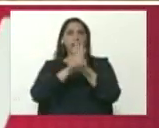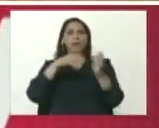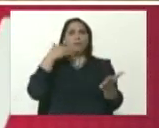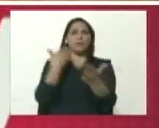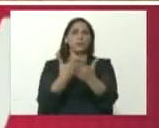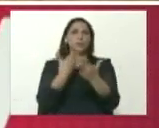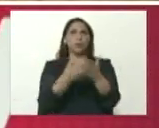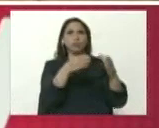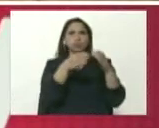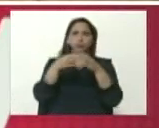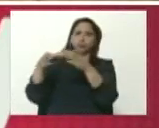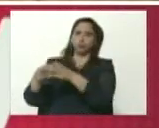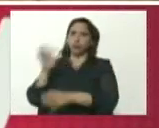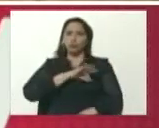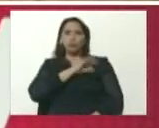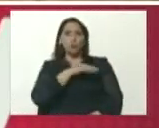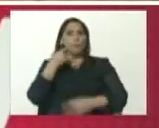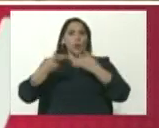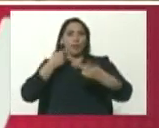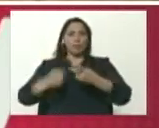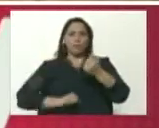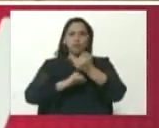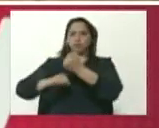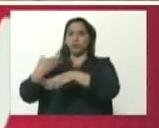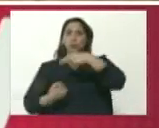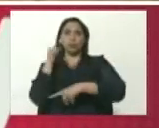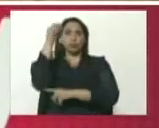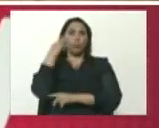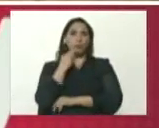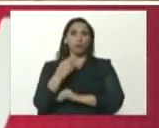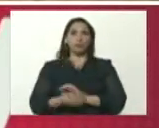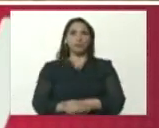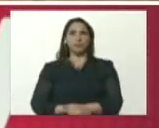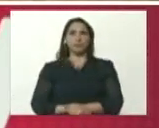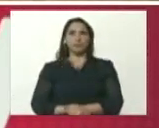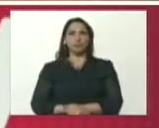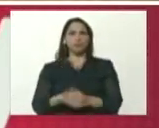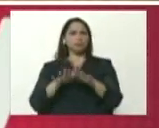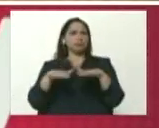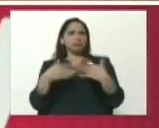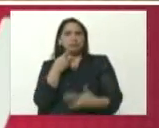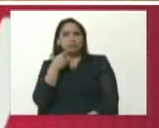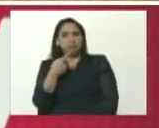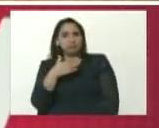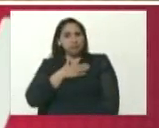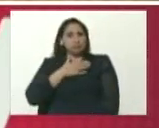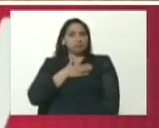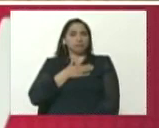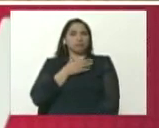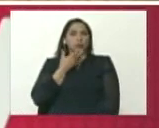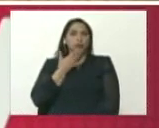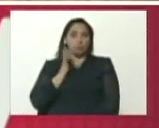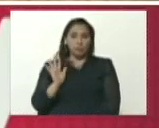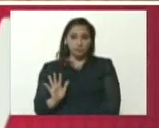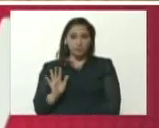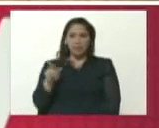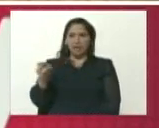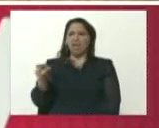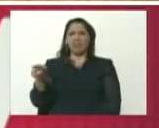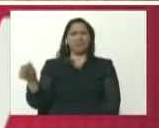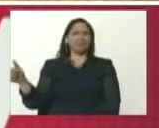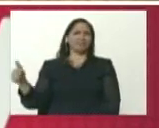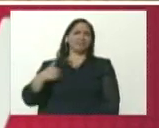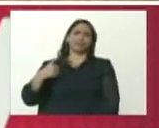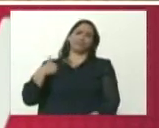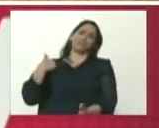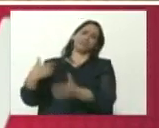organización sociopolítica impulsadas por la revolución bolivariana. ¿Qué te diría yo, Alida? Que ellos digan los que le dé